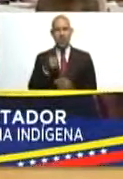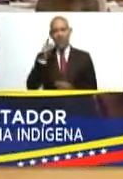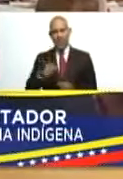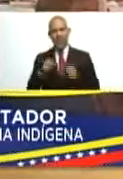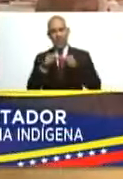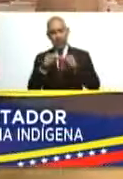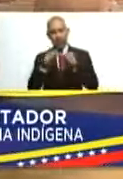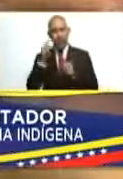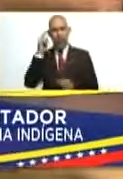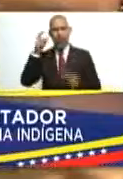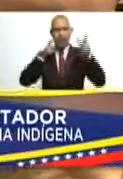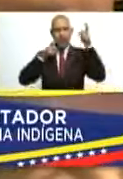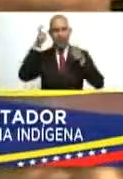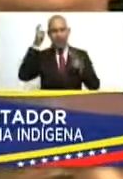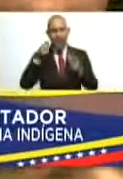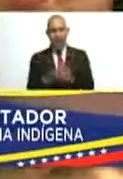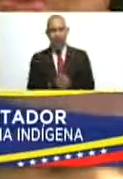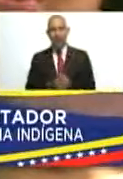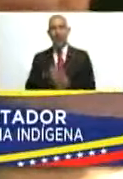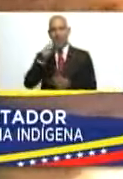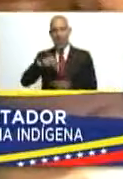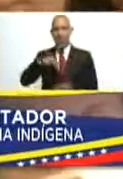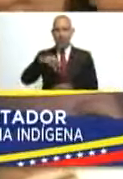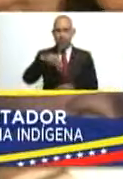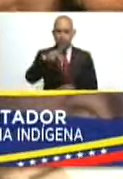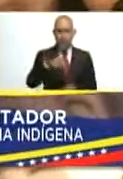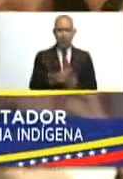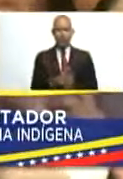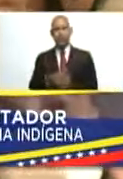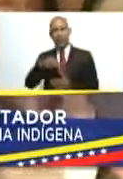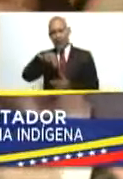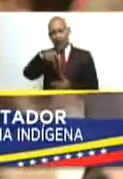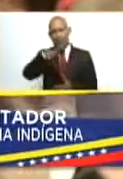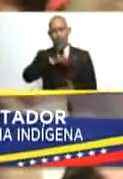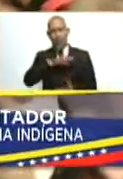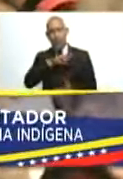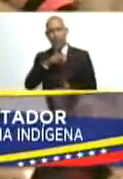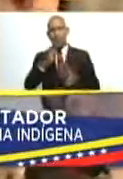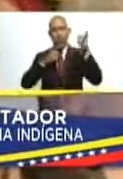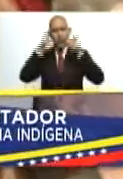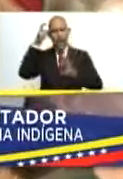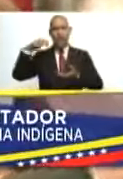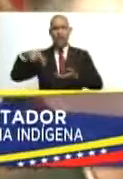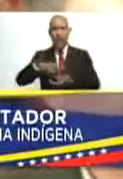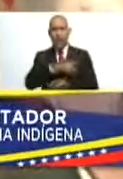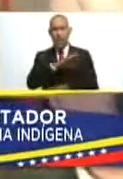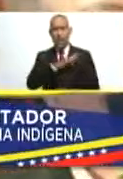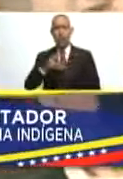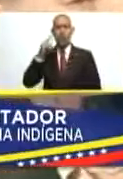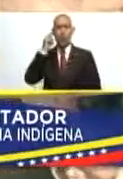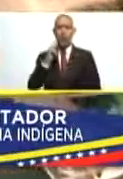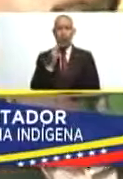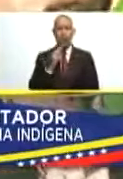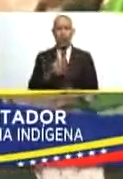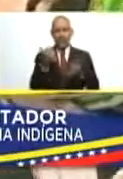de Chávez y de estar en su camino, el camino de Chávez, el camino de Bolívar, ¿cómo estamos?